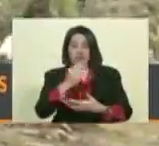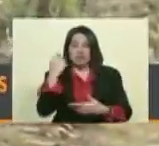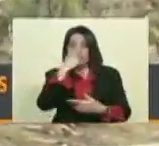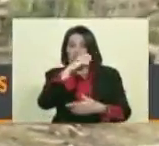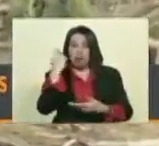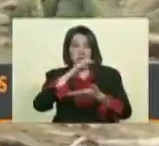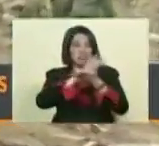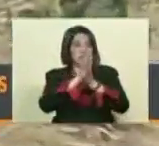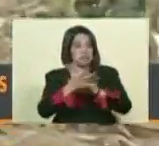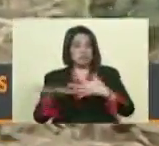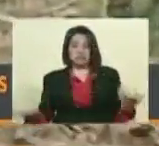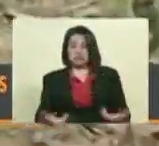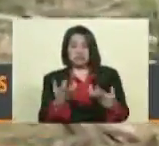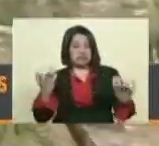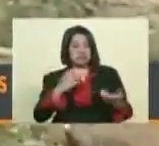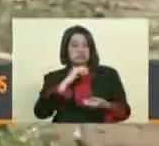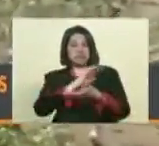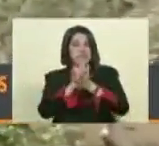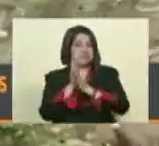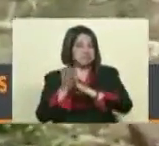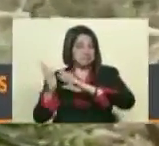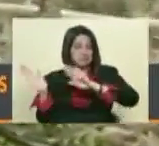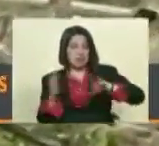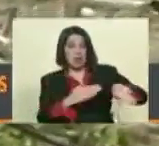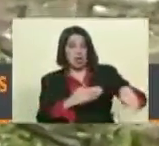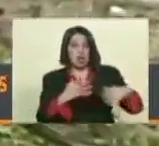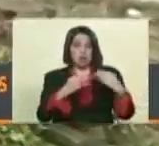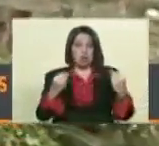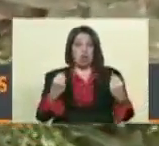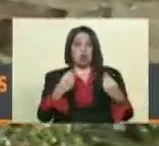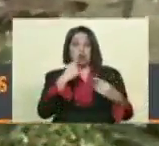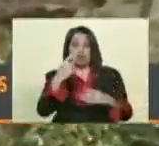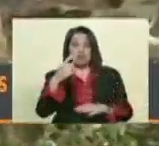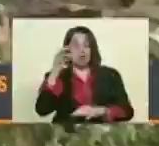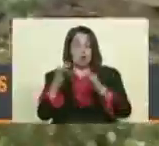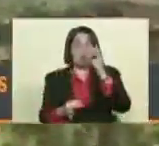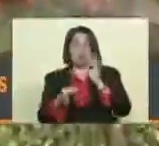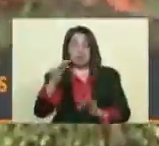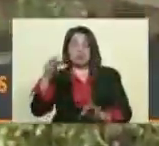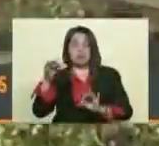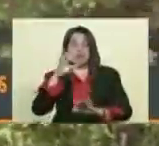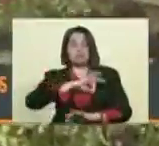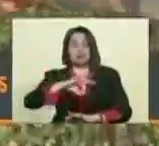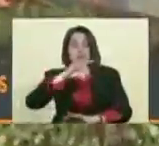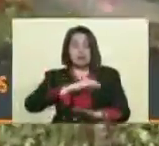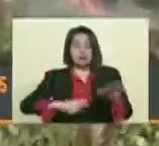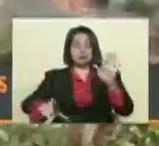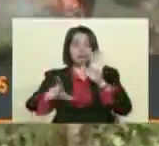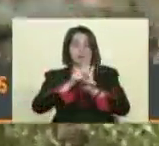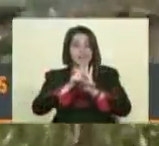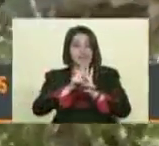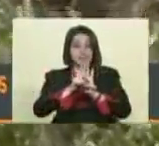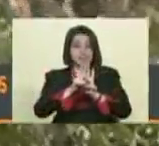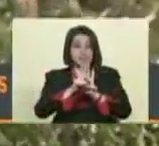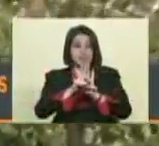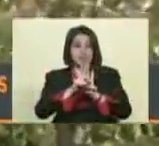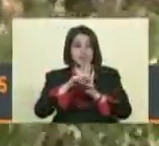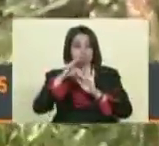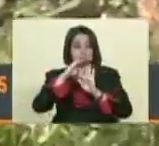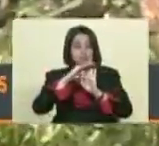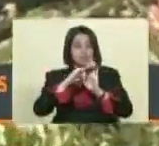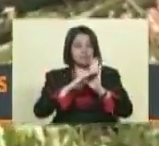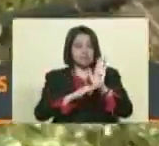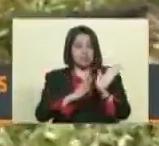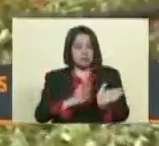Todo esto enmarcado en lo establecido en la gran misión Justicia Socialista. La planificación de